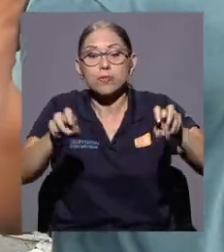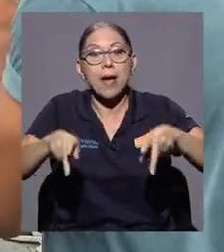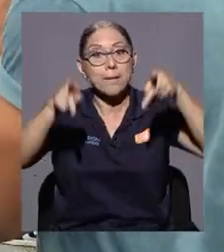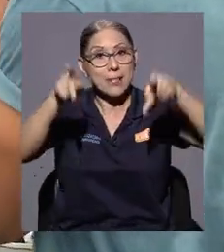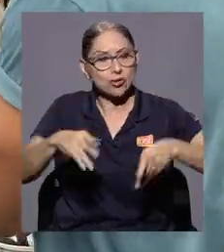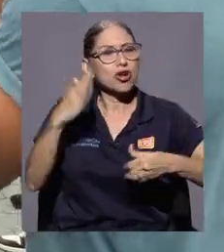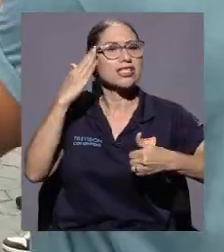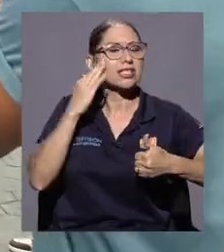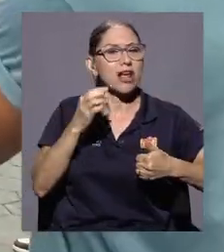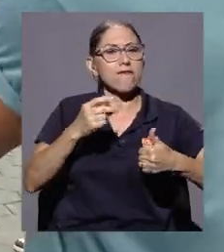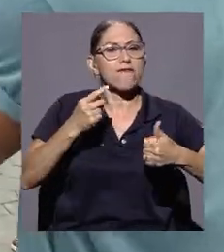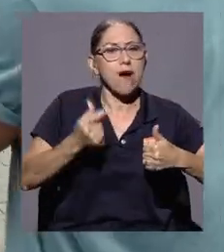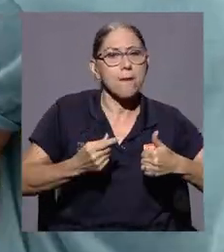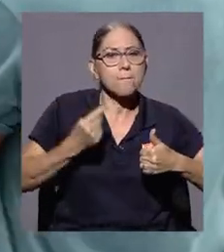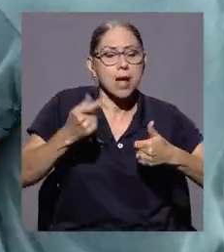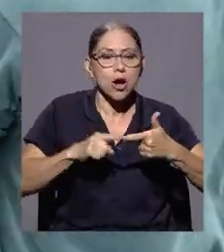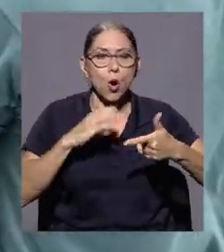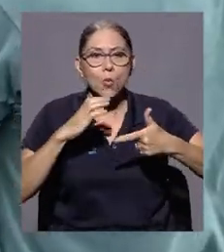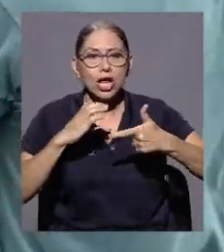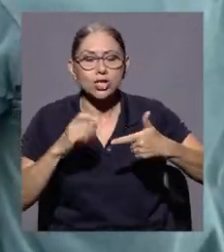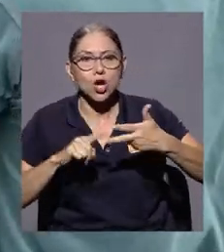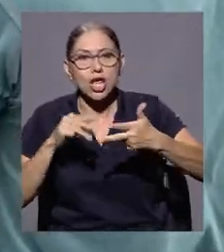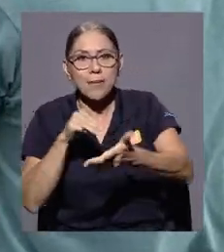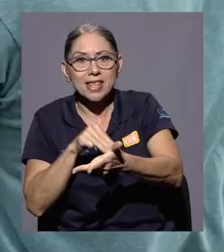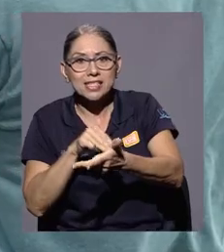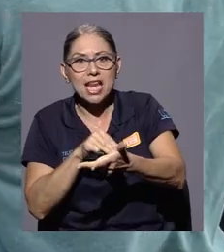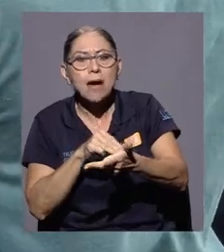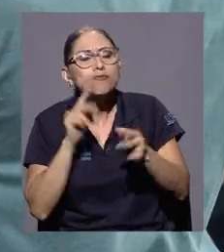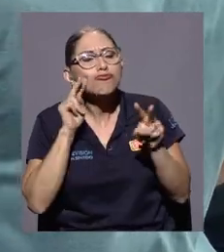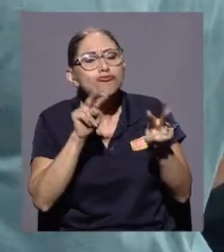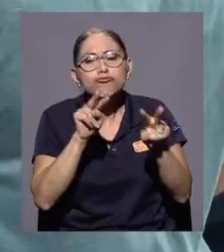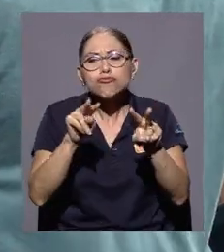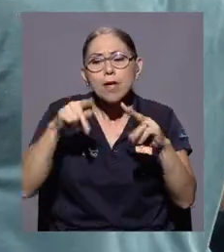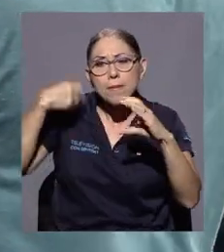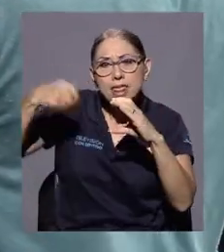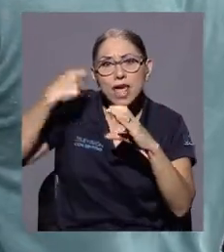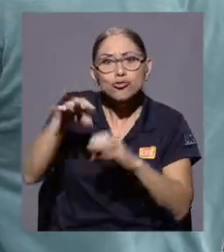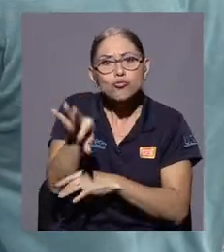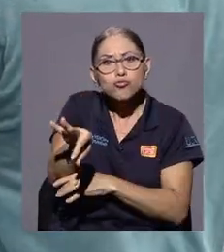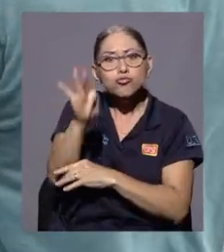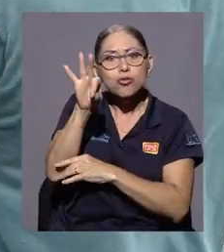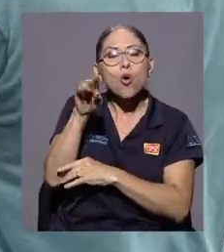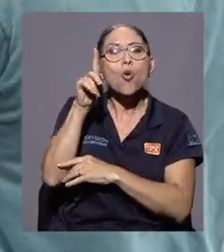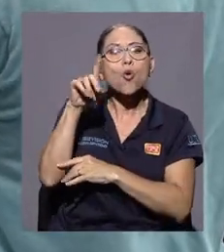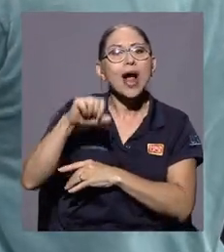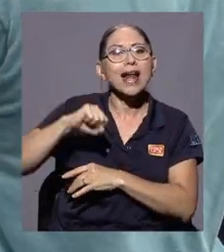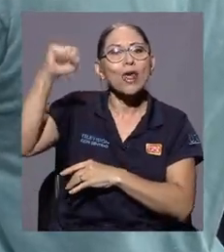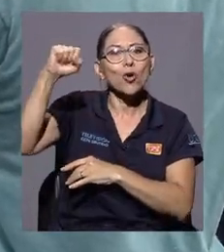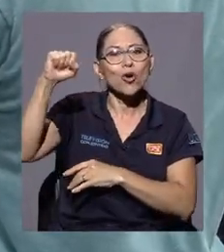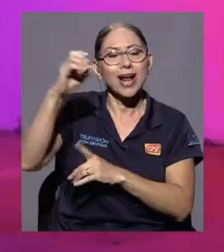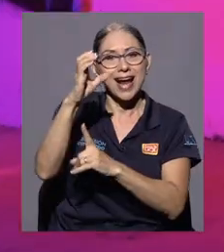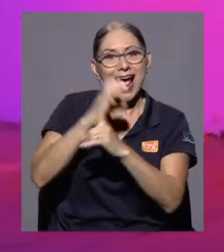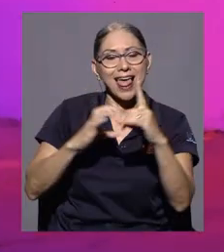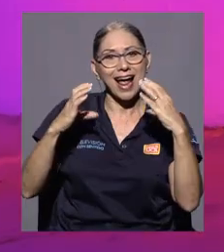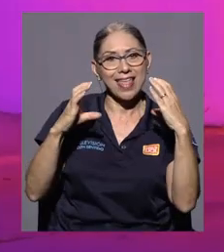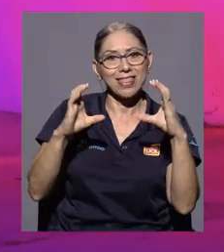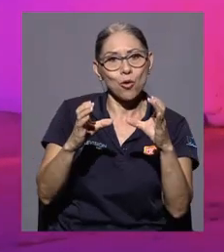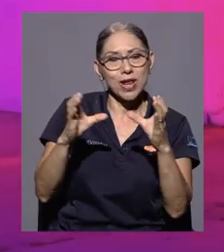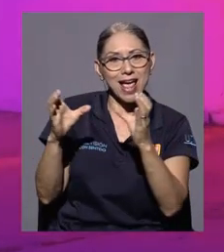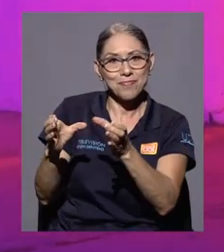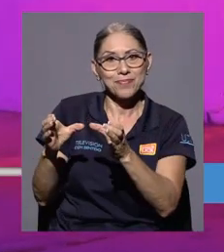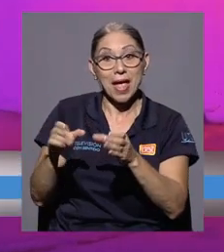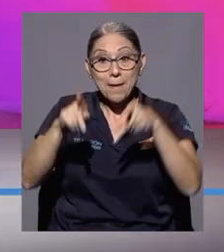rap, comunicación y medicina evaluarán los videos finales de cada participante y seleccionarán a un ganador por cada categoría. Los